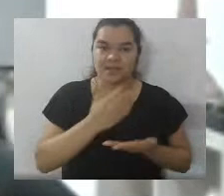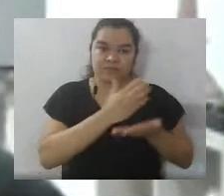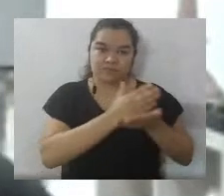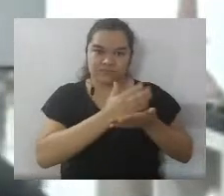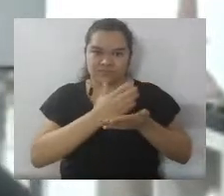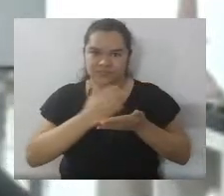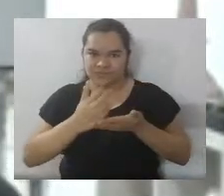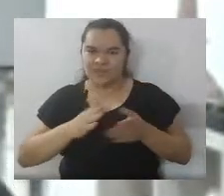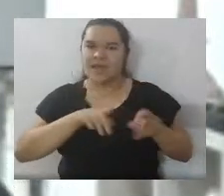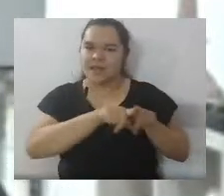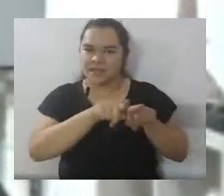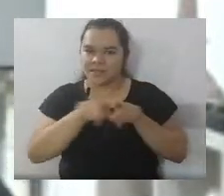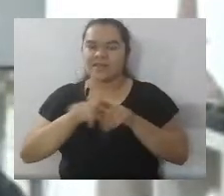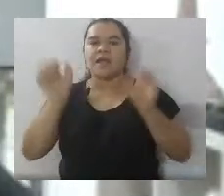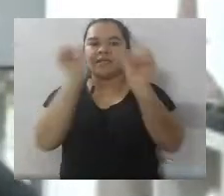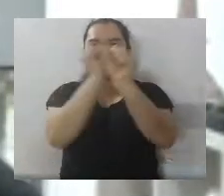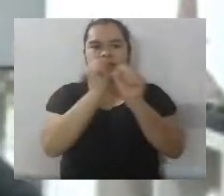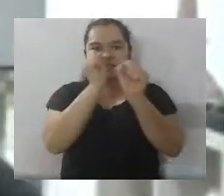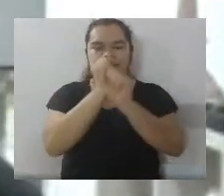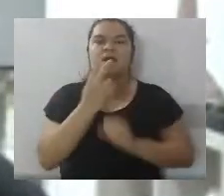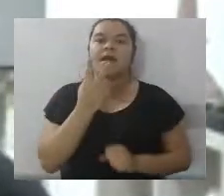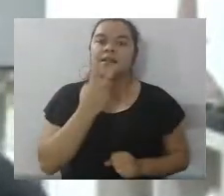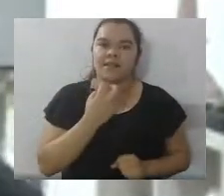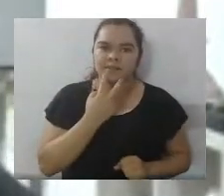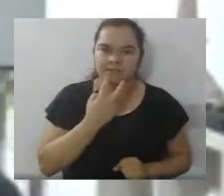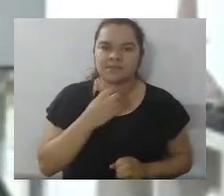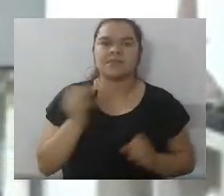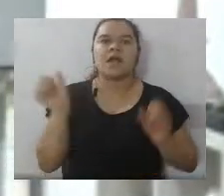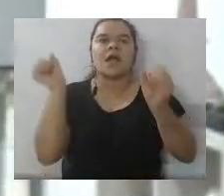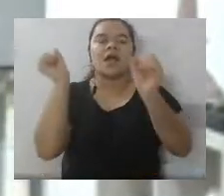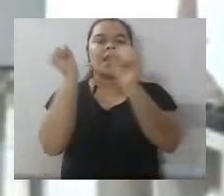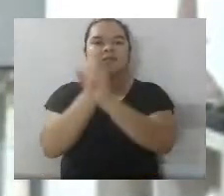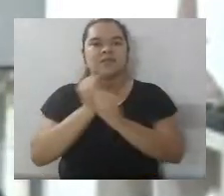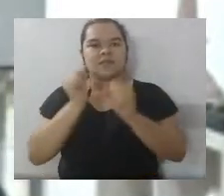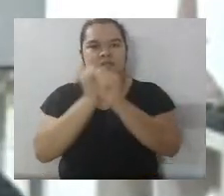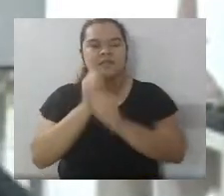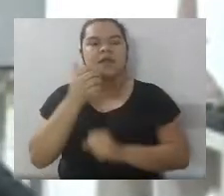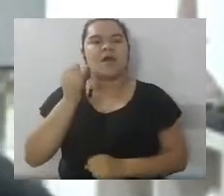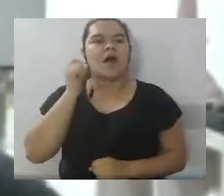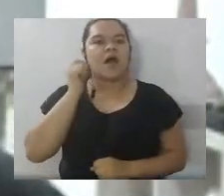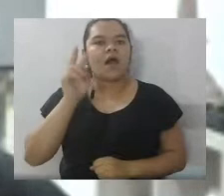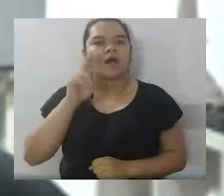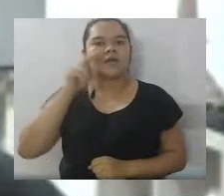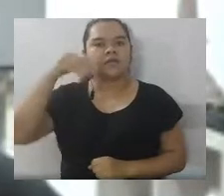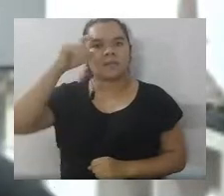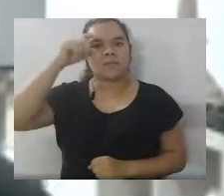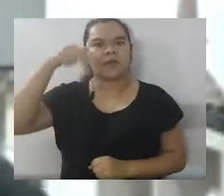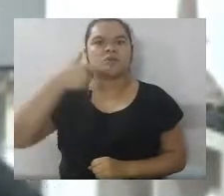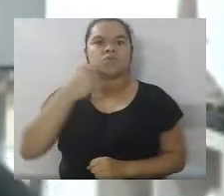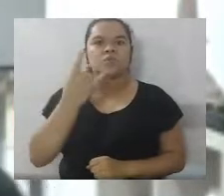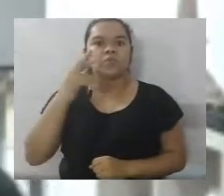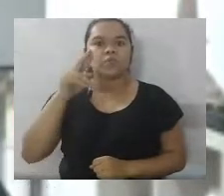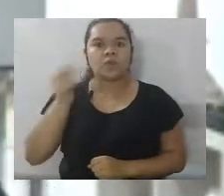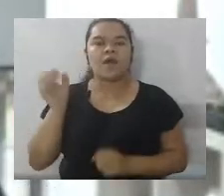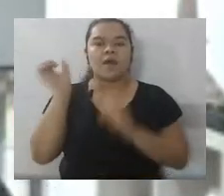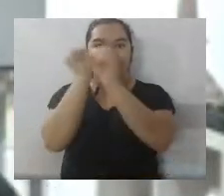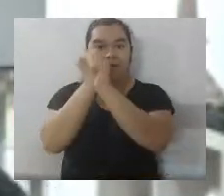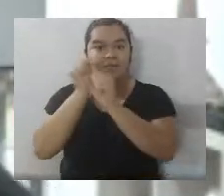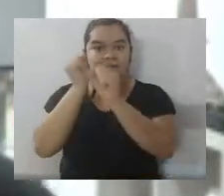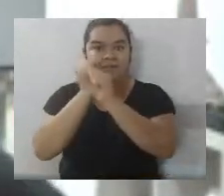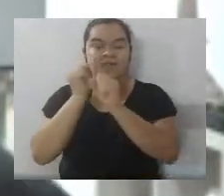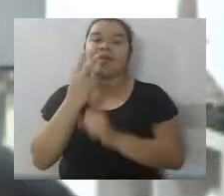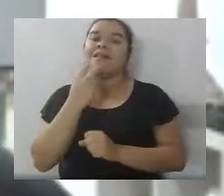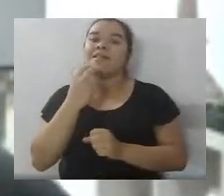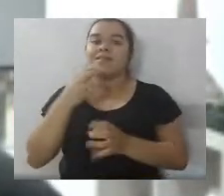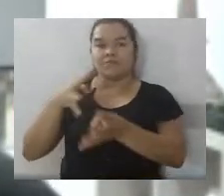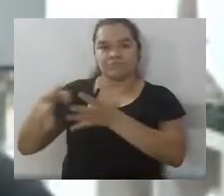orden las ingenierías eléctrica, ingeniería en agrimensura, ingeniería electrónica, licenciatura en sistemas